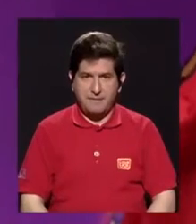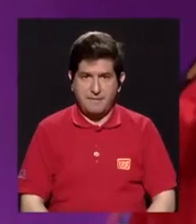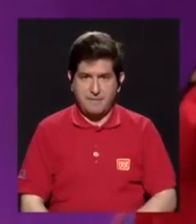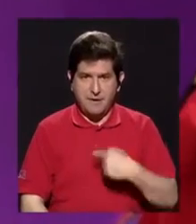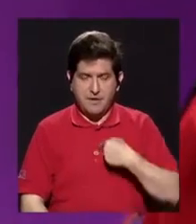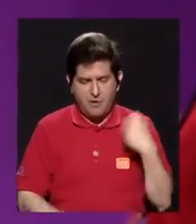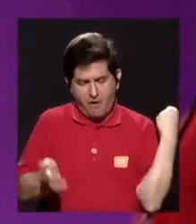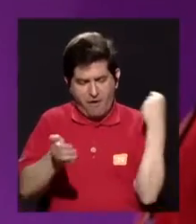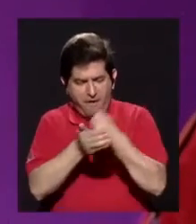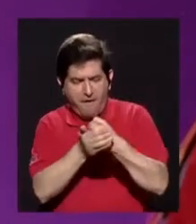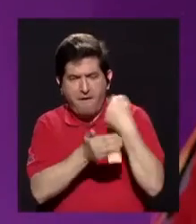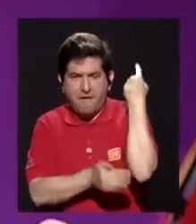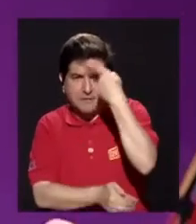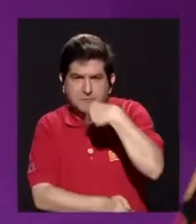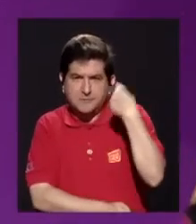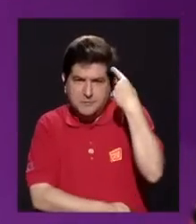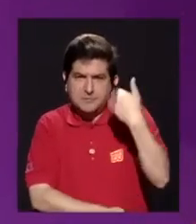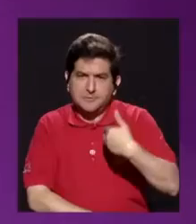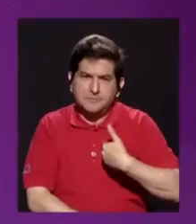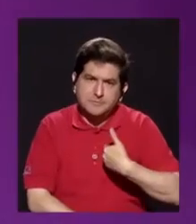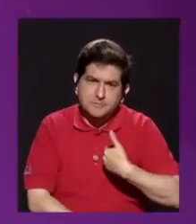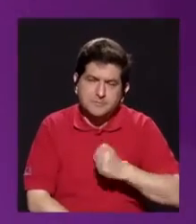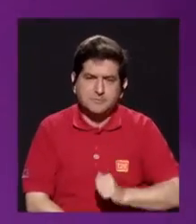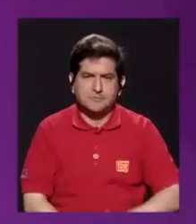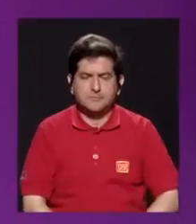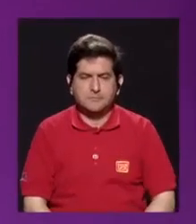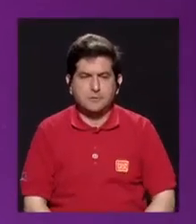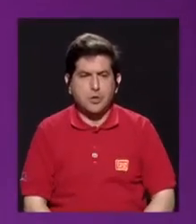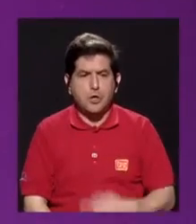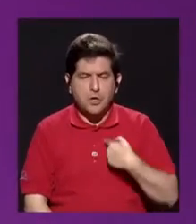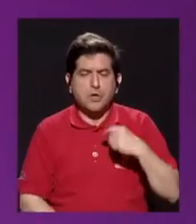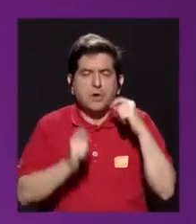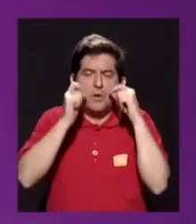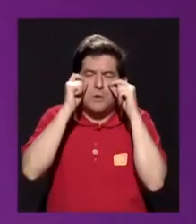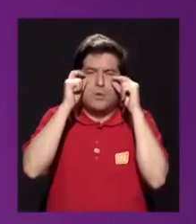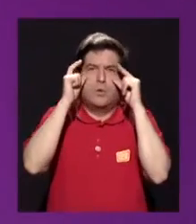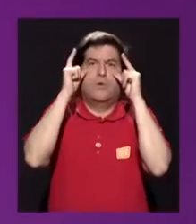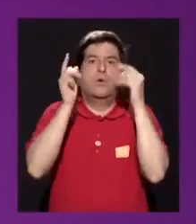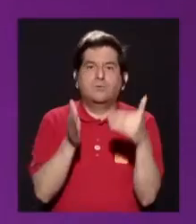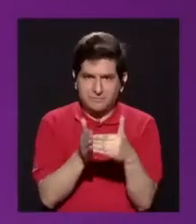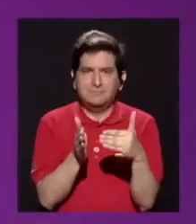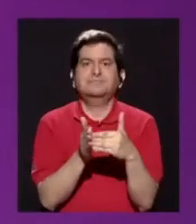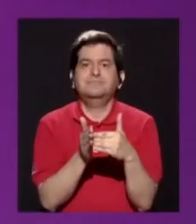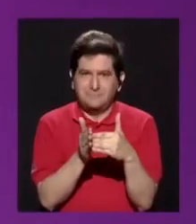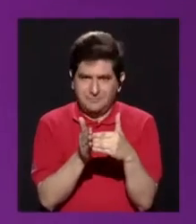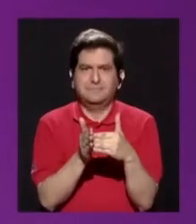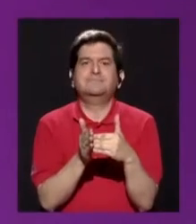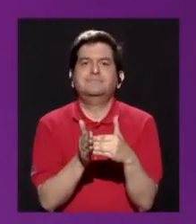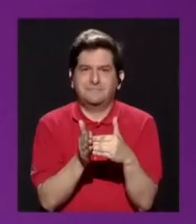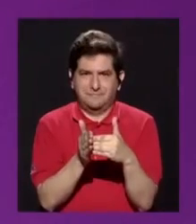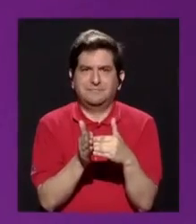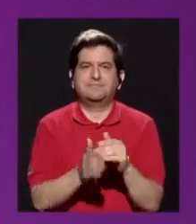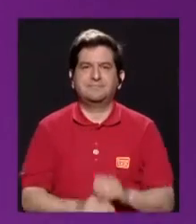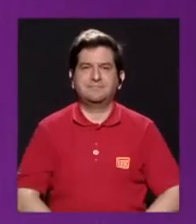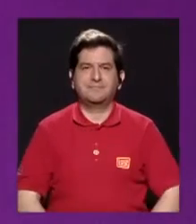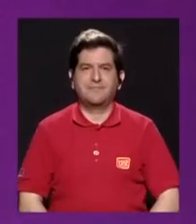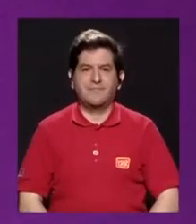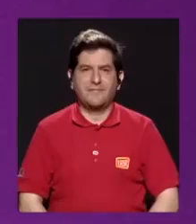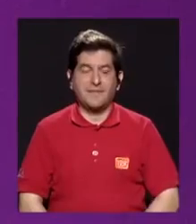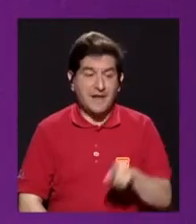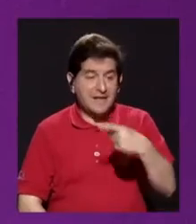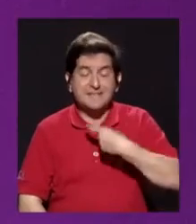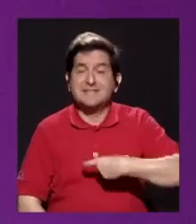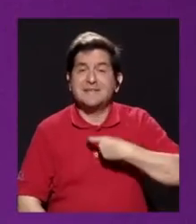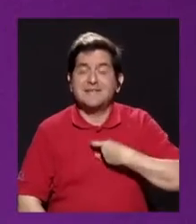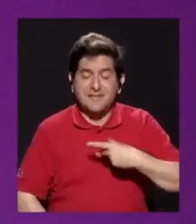un trauma de cráneo. Y lo recobré. Recobré el conocimiento. Y entonces son esas ganas